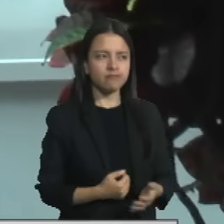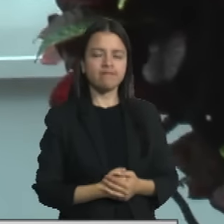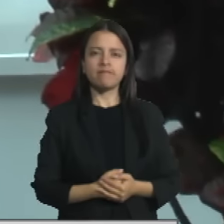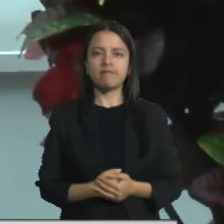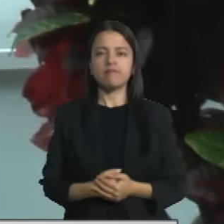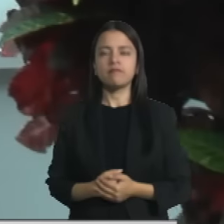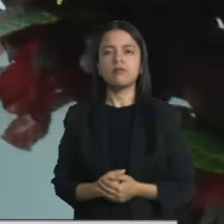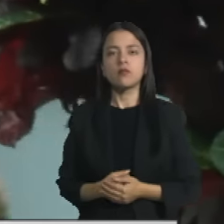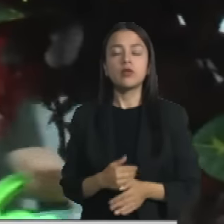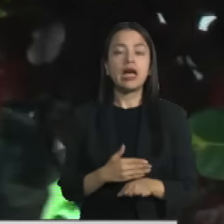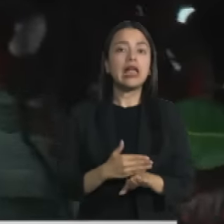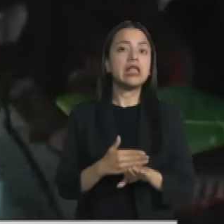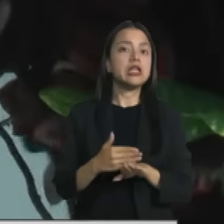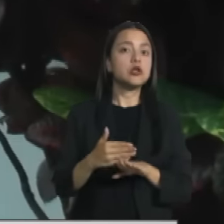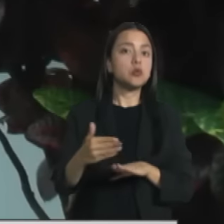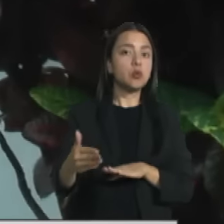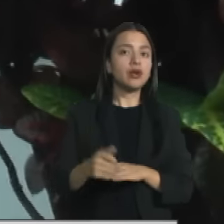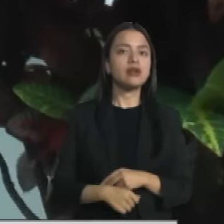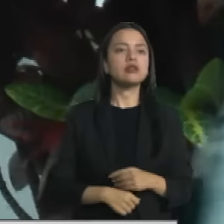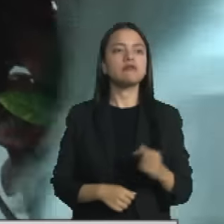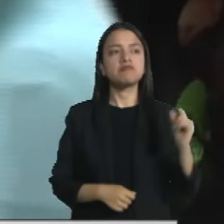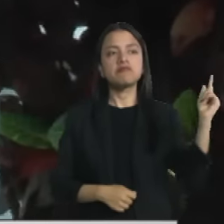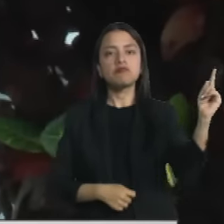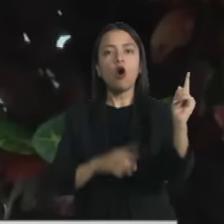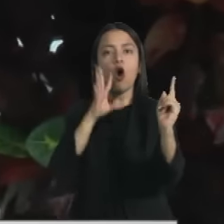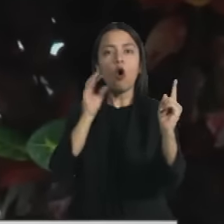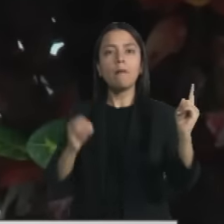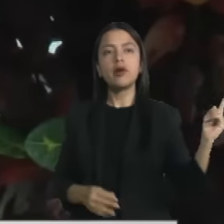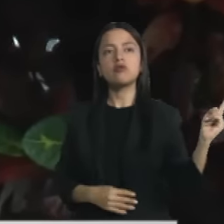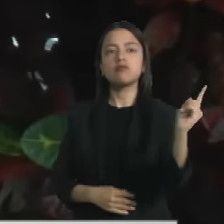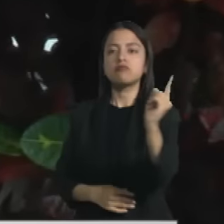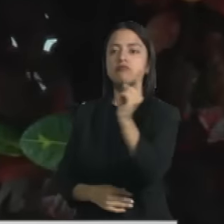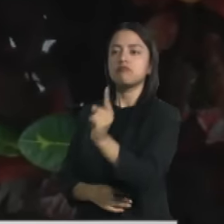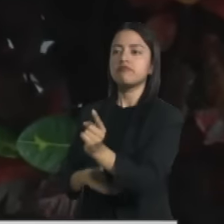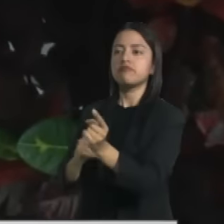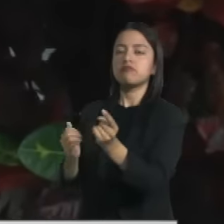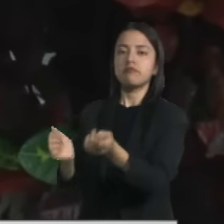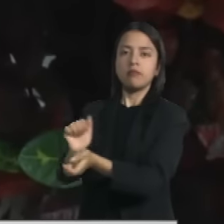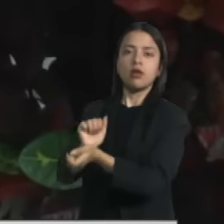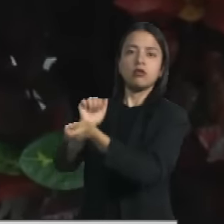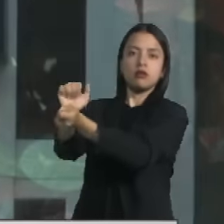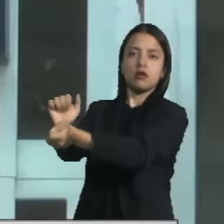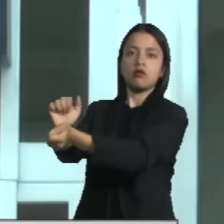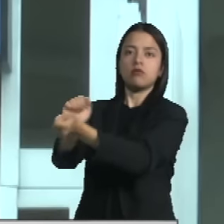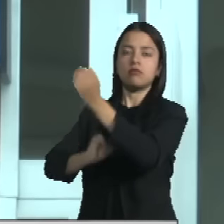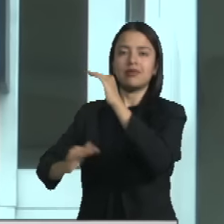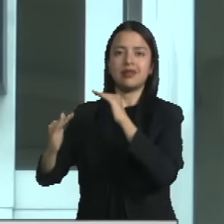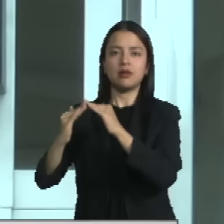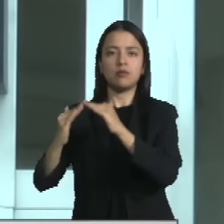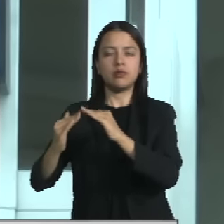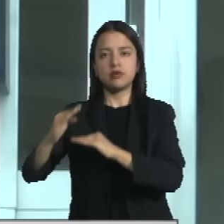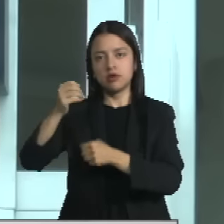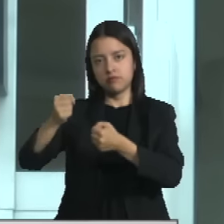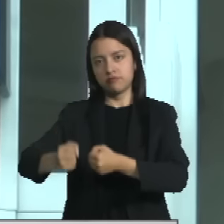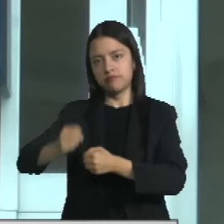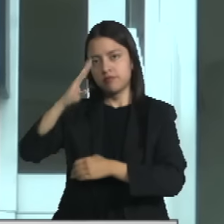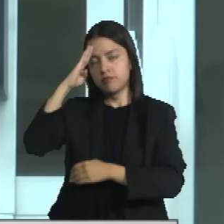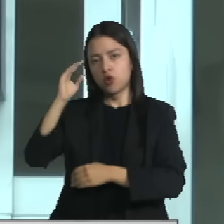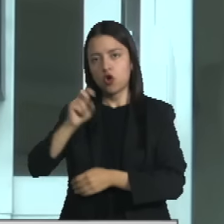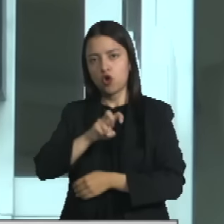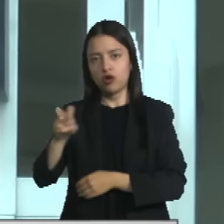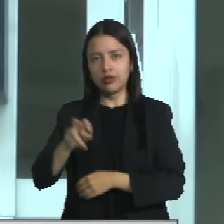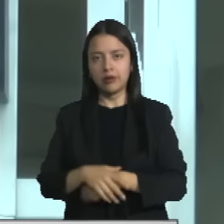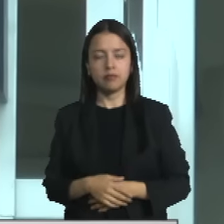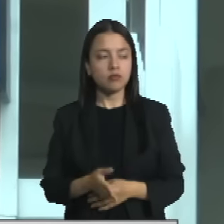Posteriormente, el victimario se entrega en las instalaciones de la policía de la Estación Norte y lógicamente pues nosotros lo que hacemos es